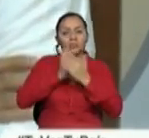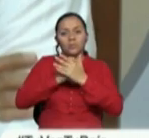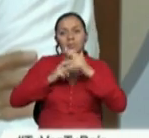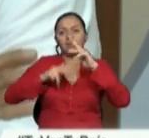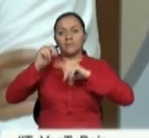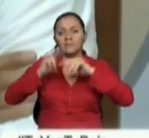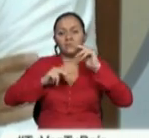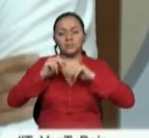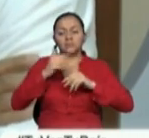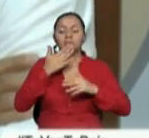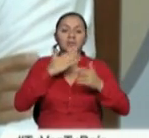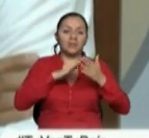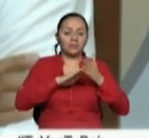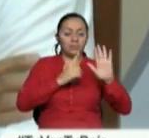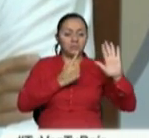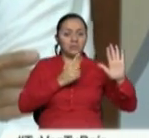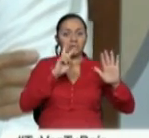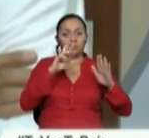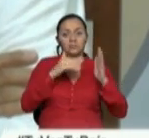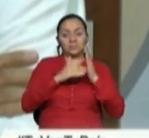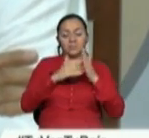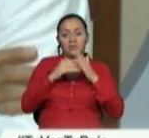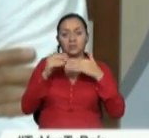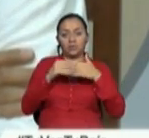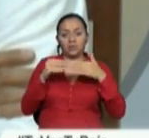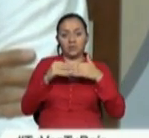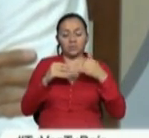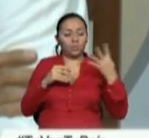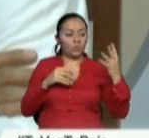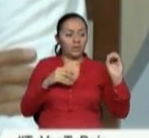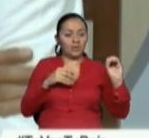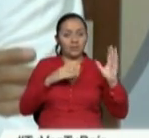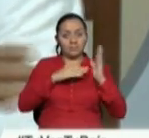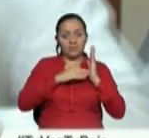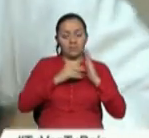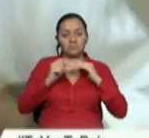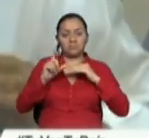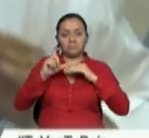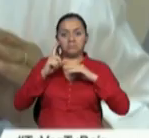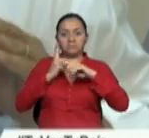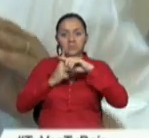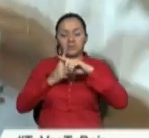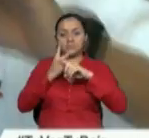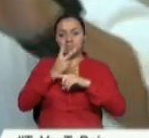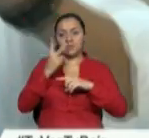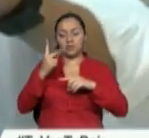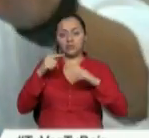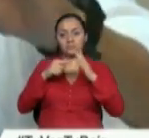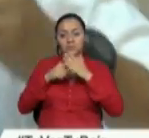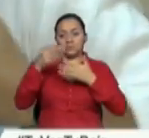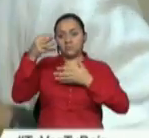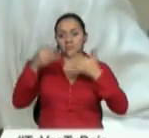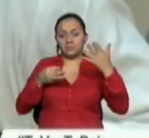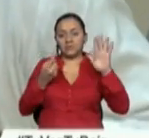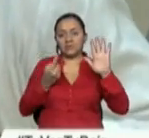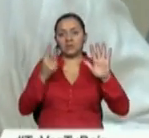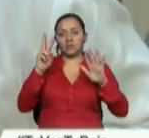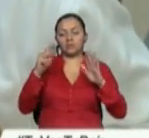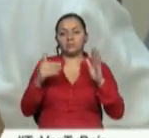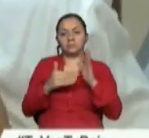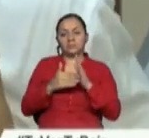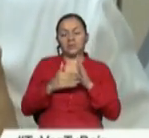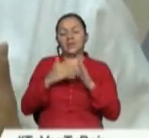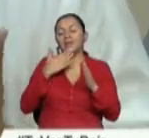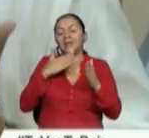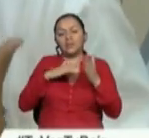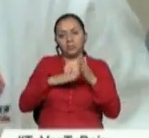a 62,000 la casa en 4 años de 40,000 a a 62,000 suponiendo que la compró para vender la gente compra las